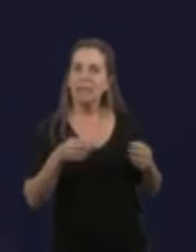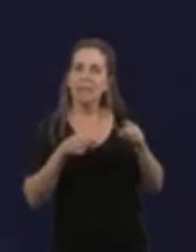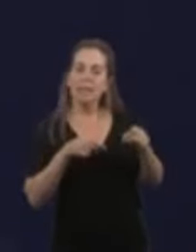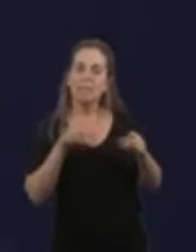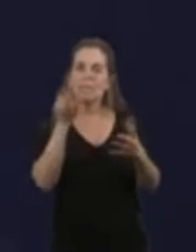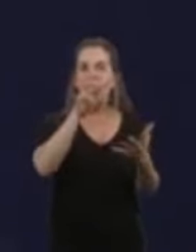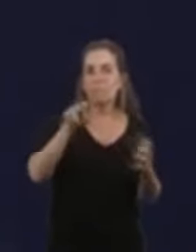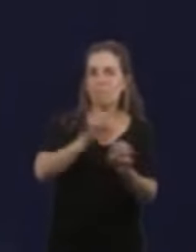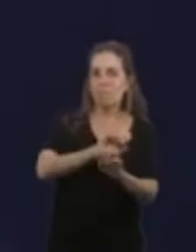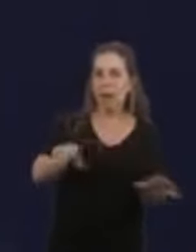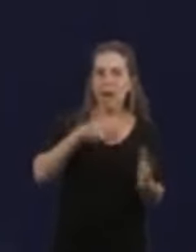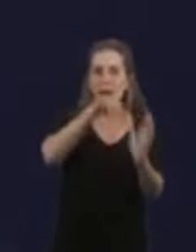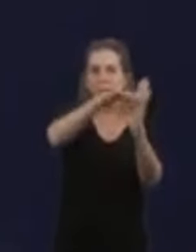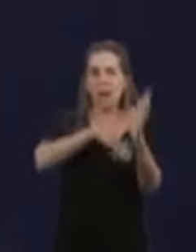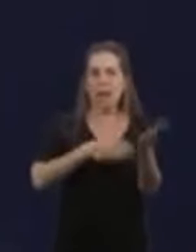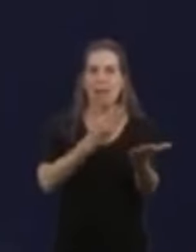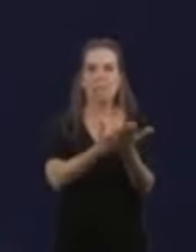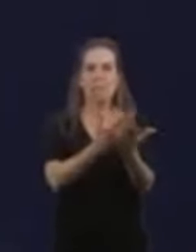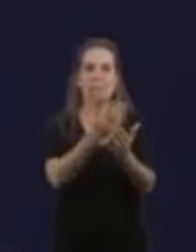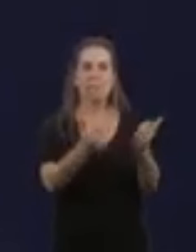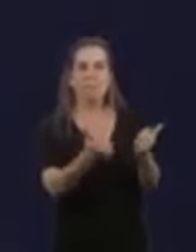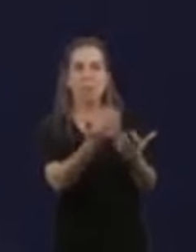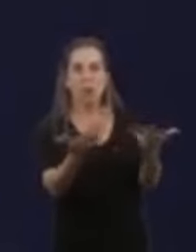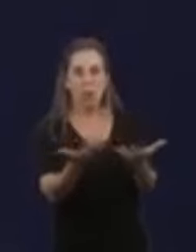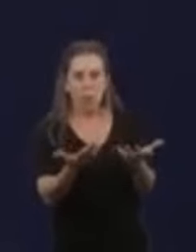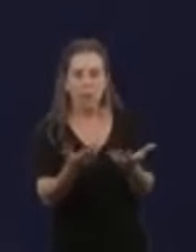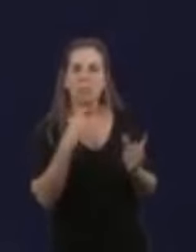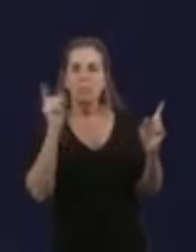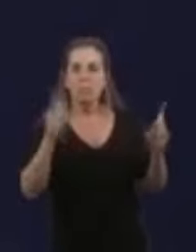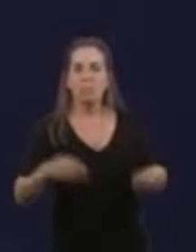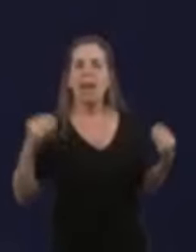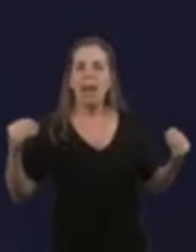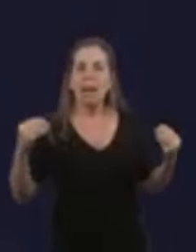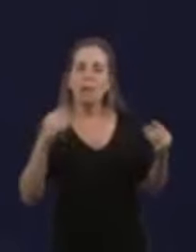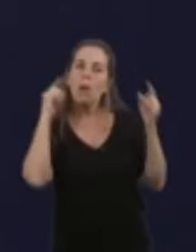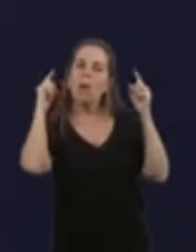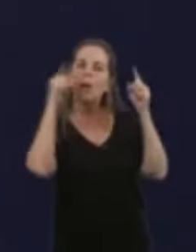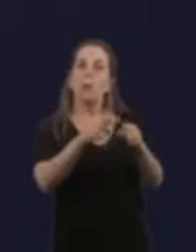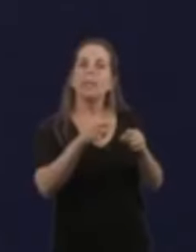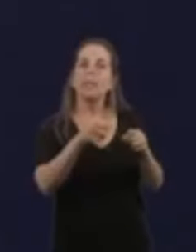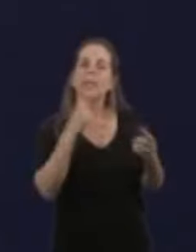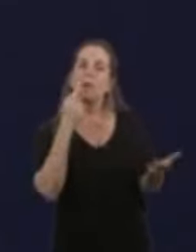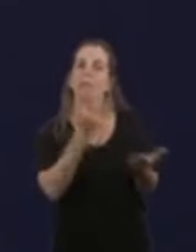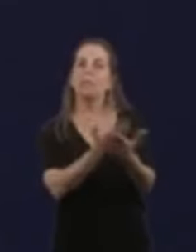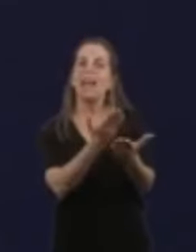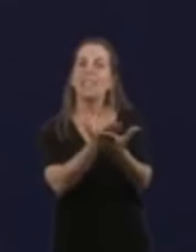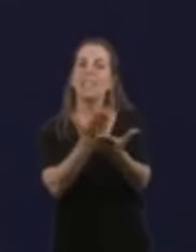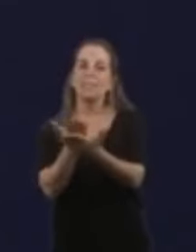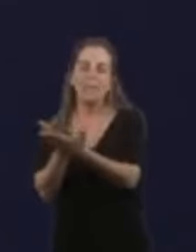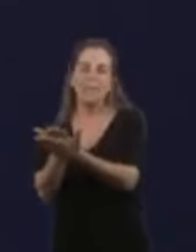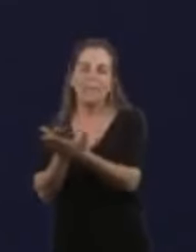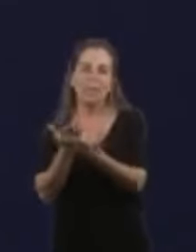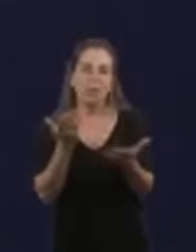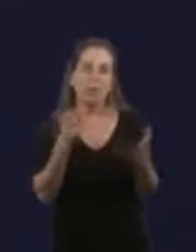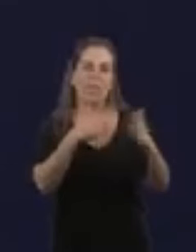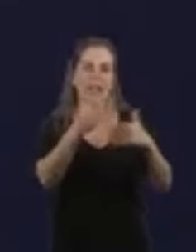licitación o que no no no no tenían bien en claro para qu era la Cuál era la final el término de finalización de la